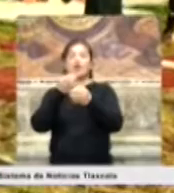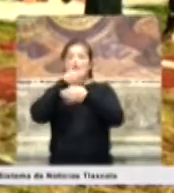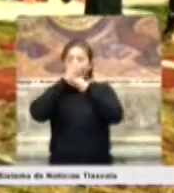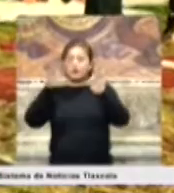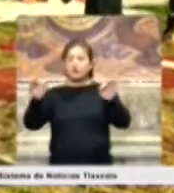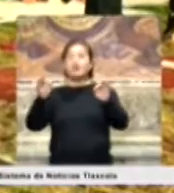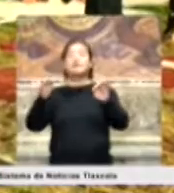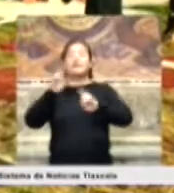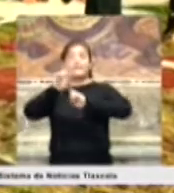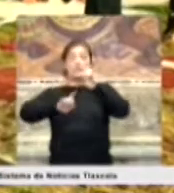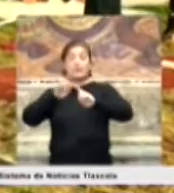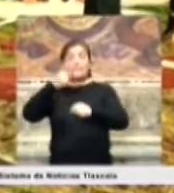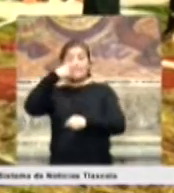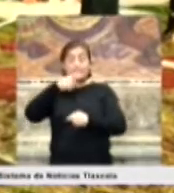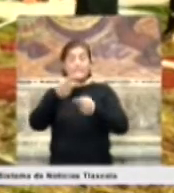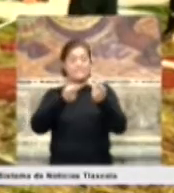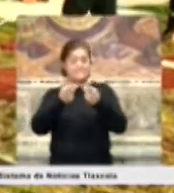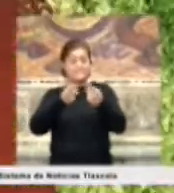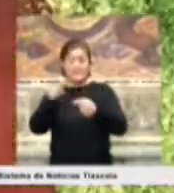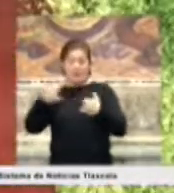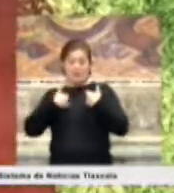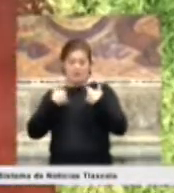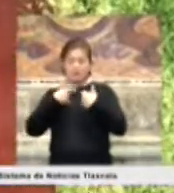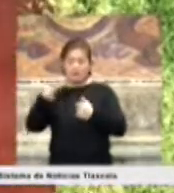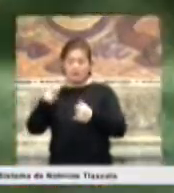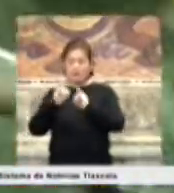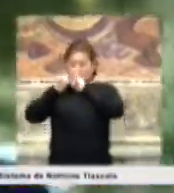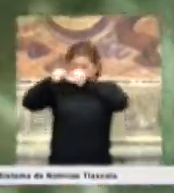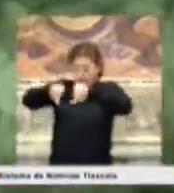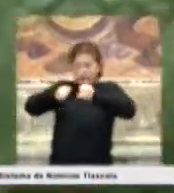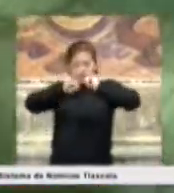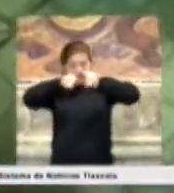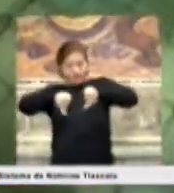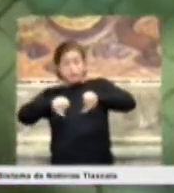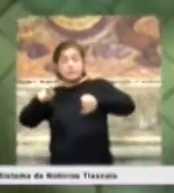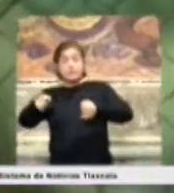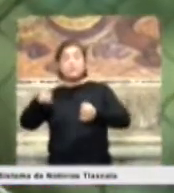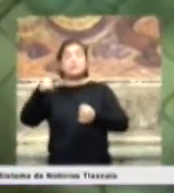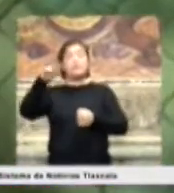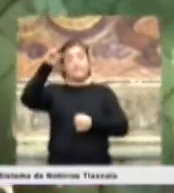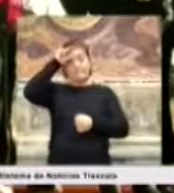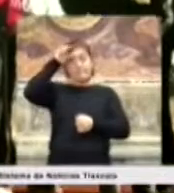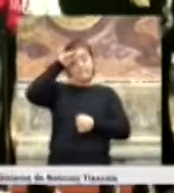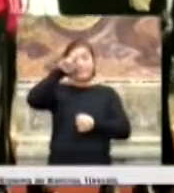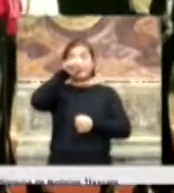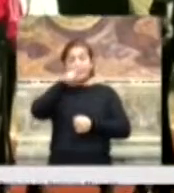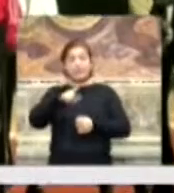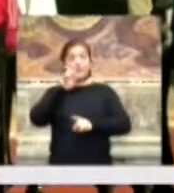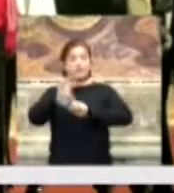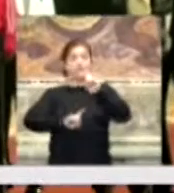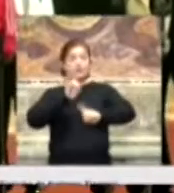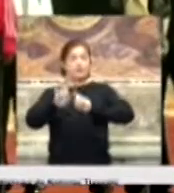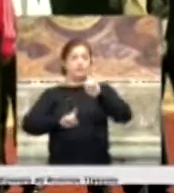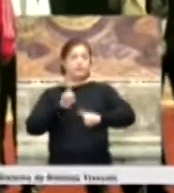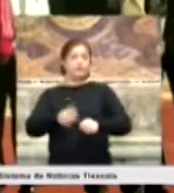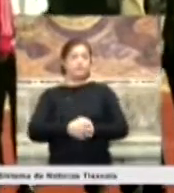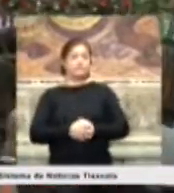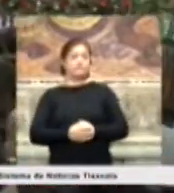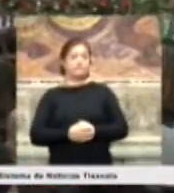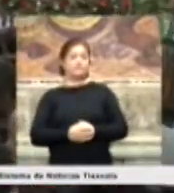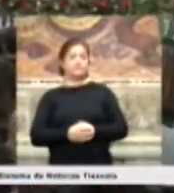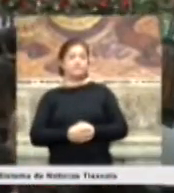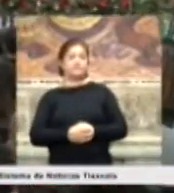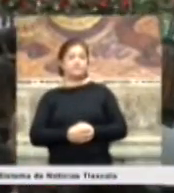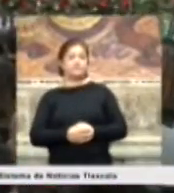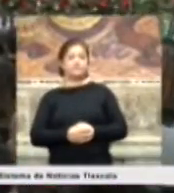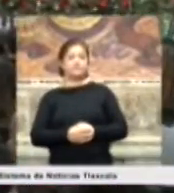de pesos, se abrió el internado Bachillerato Tecnológico de Educación y Promoción Deportiva en Tetla de la Solidaridad. Dentro